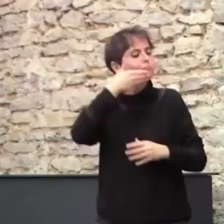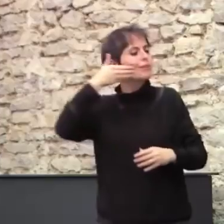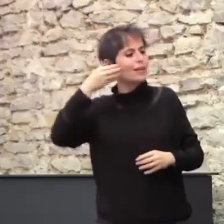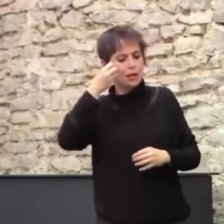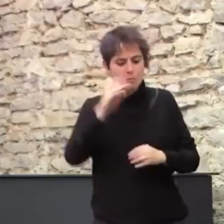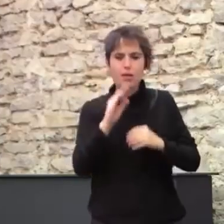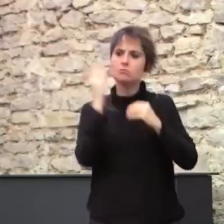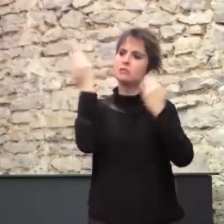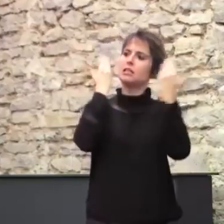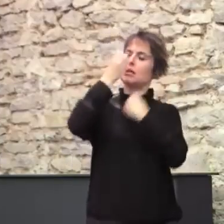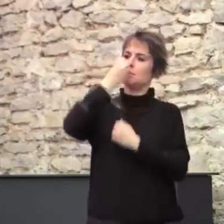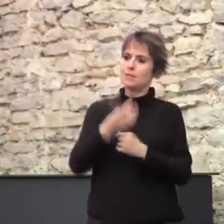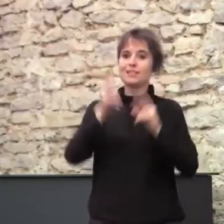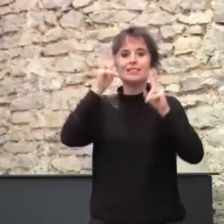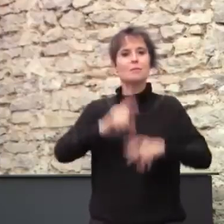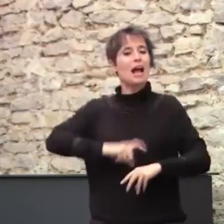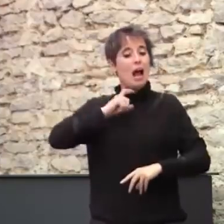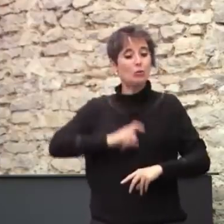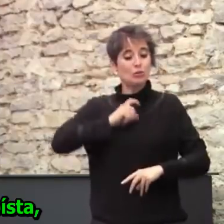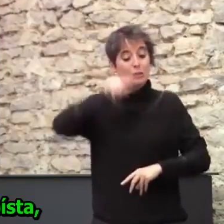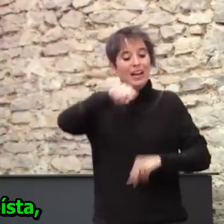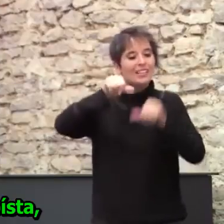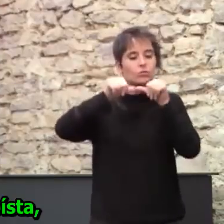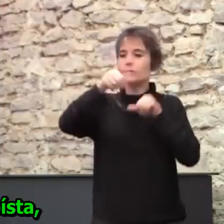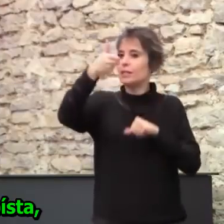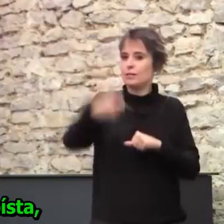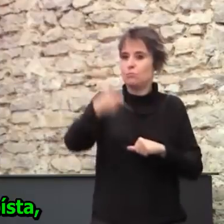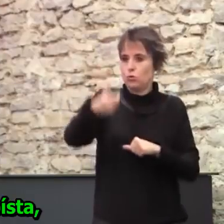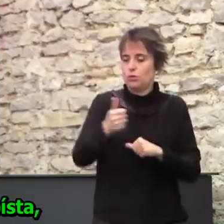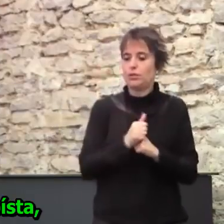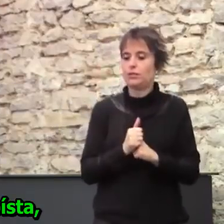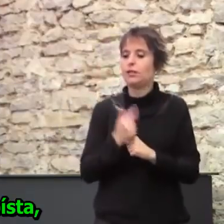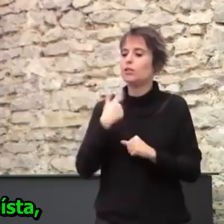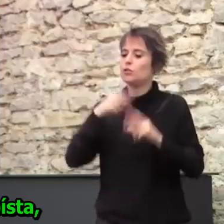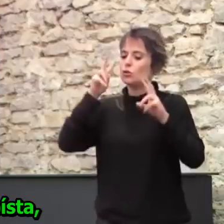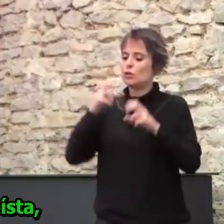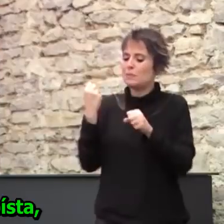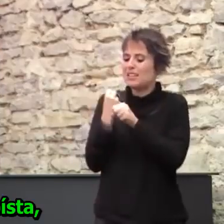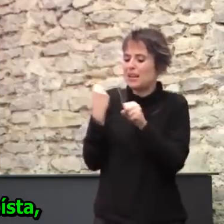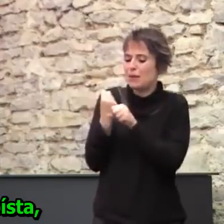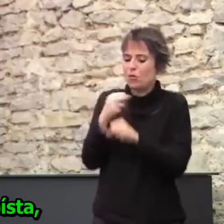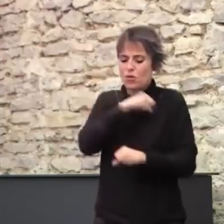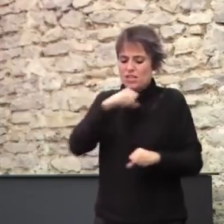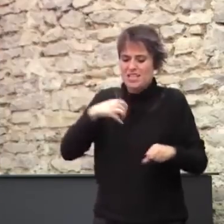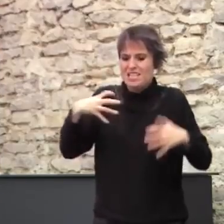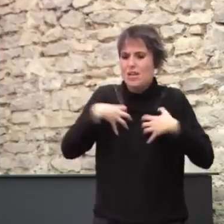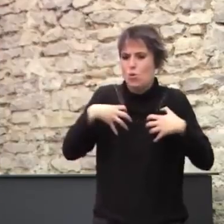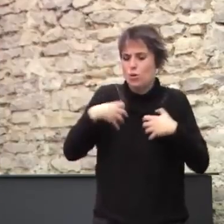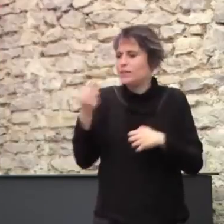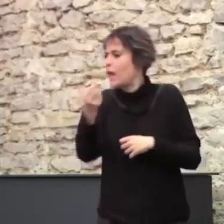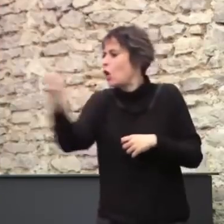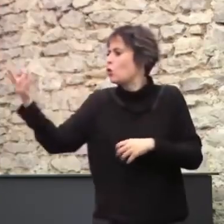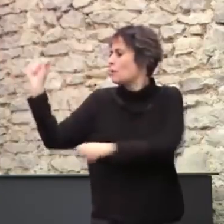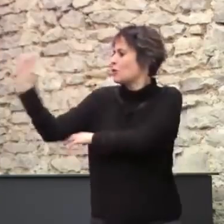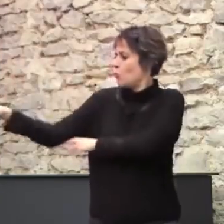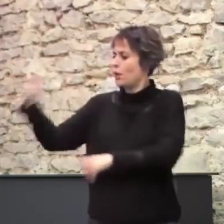que tratarnos bien. El tema de la autoestima creo que es clave, ¿no? Yo no lo trabajo desde este punto de vista individualista, egoísta, de los demás